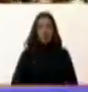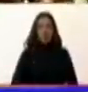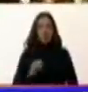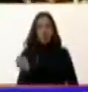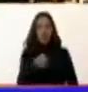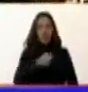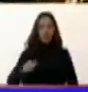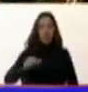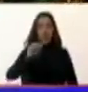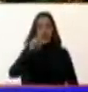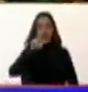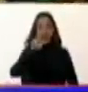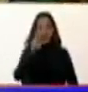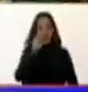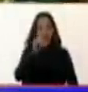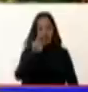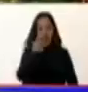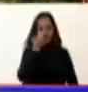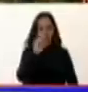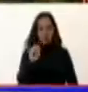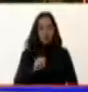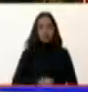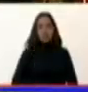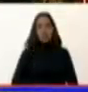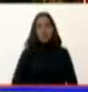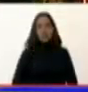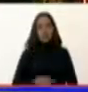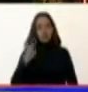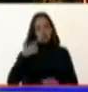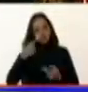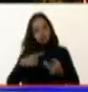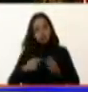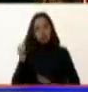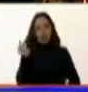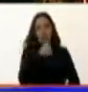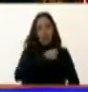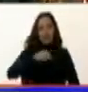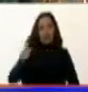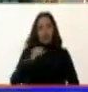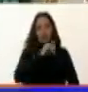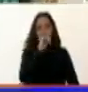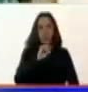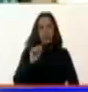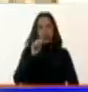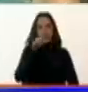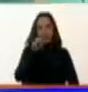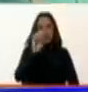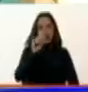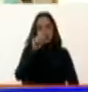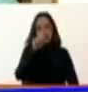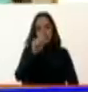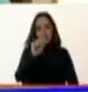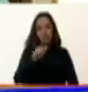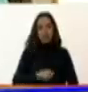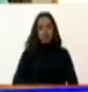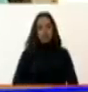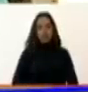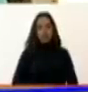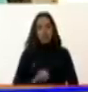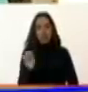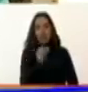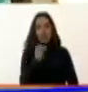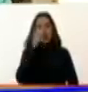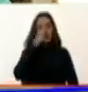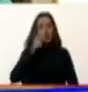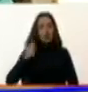de Artigas, la espada de Sandino, la espada de Emiliano Zapata, la espada de los pueblos camina